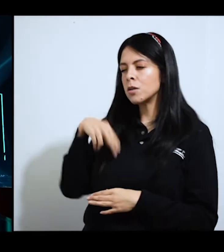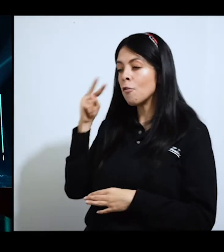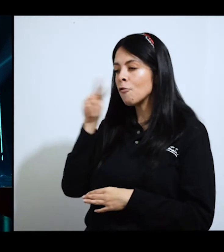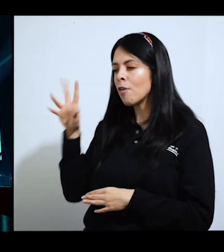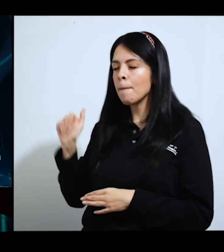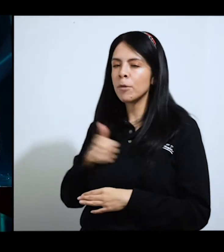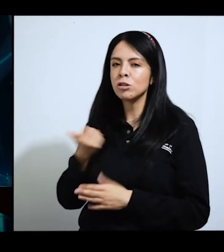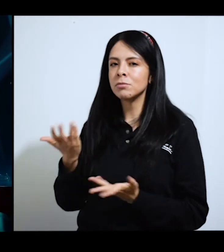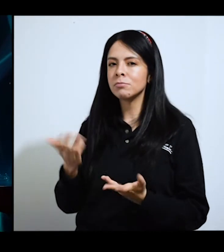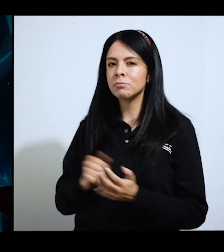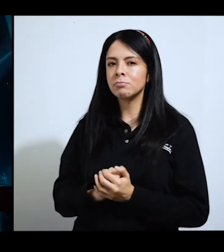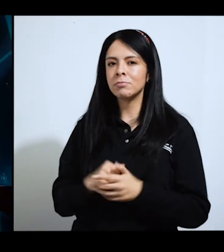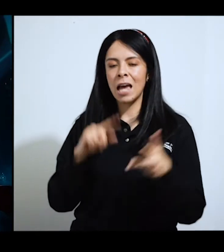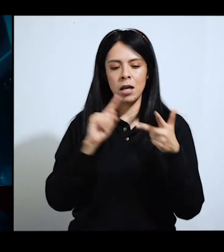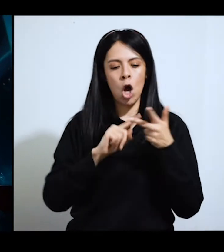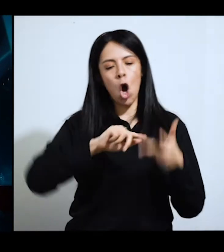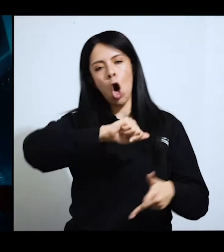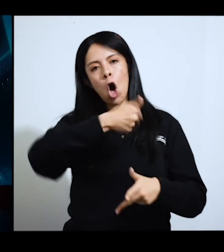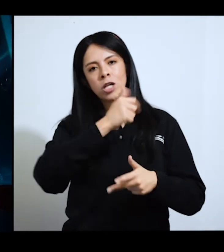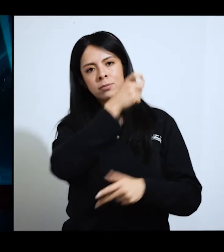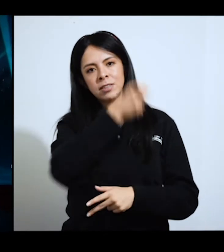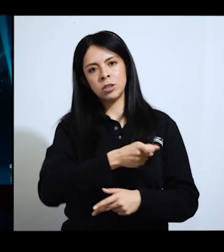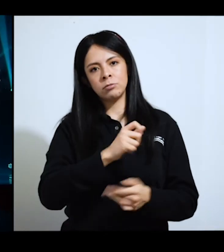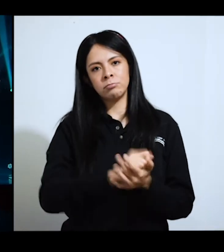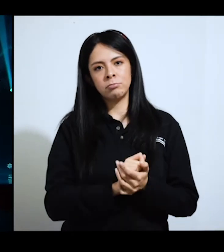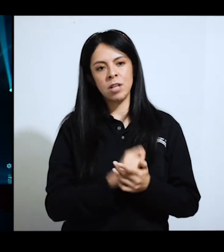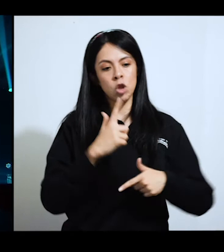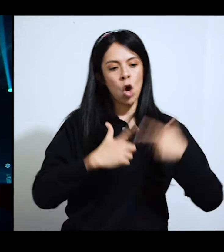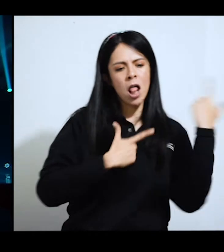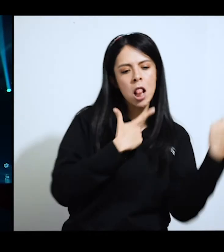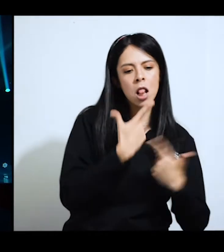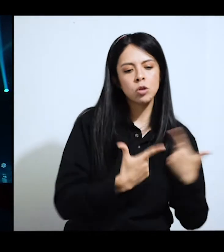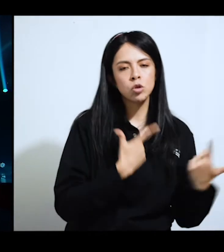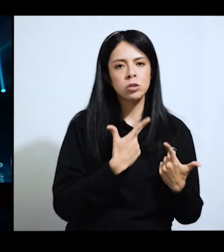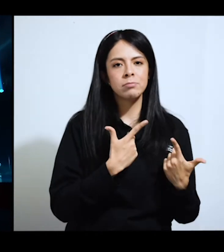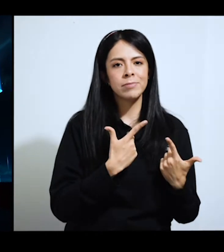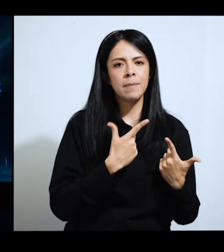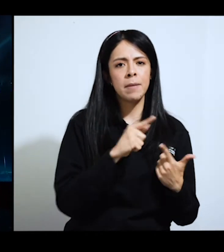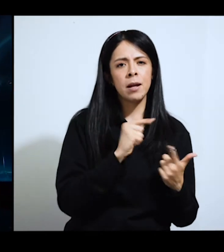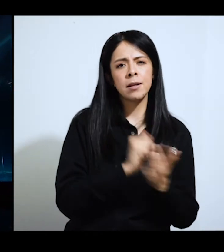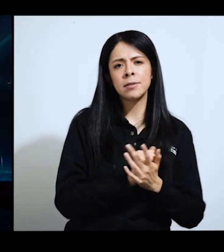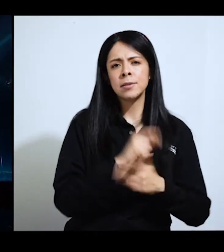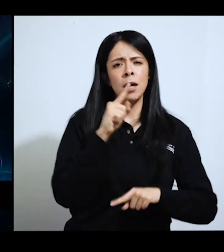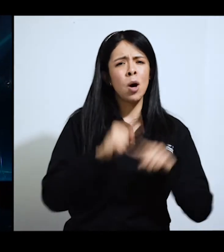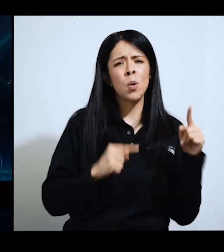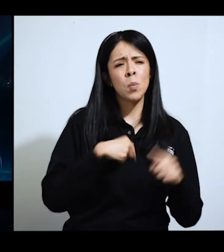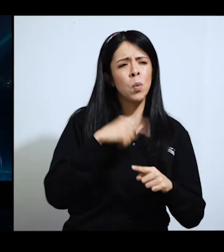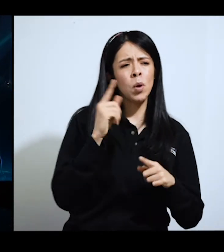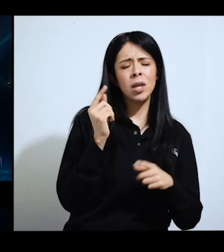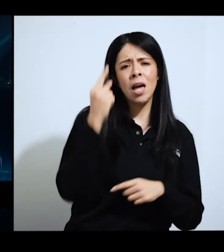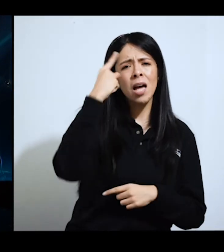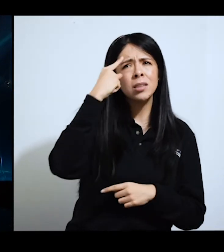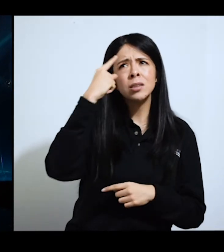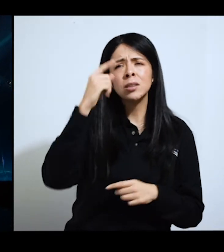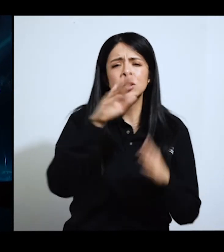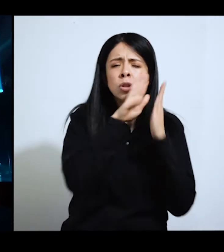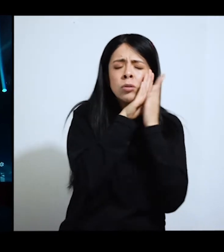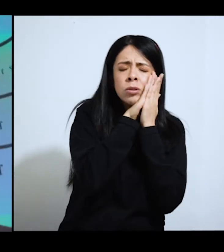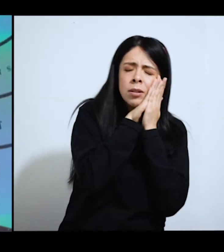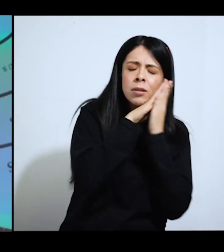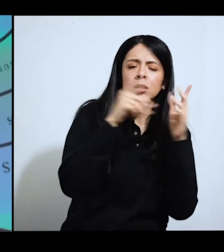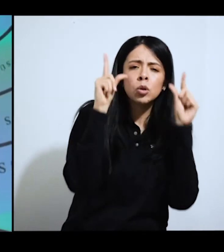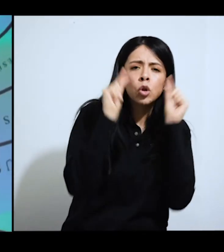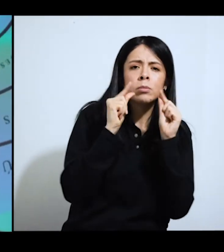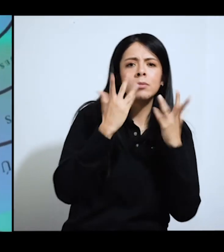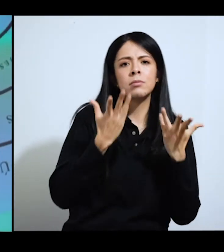venían con la lucha para dormir, el insomnio. No es normal que usted no pueda dormir. Es normal